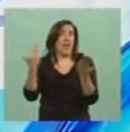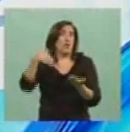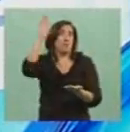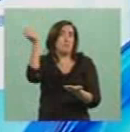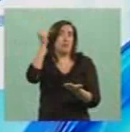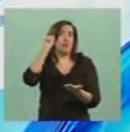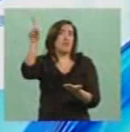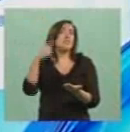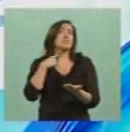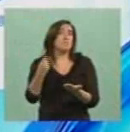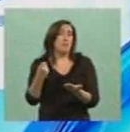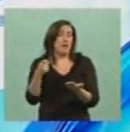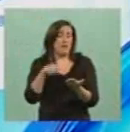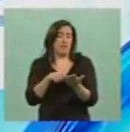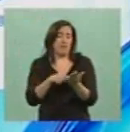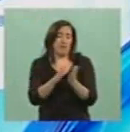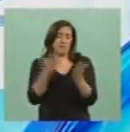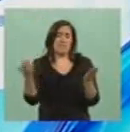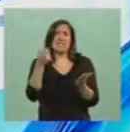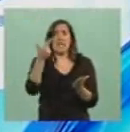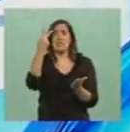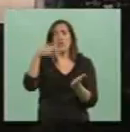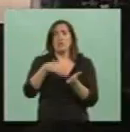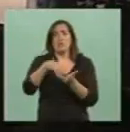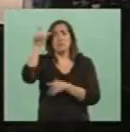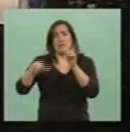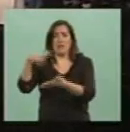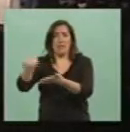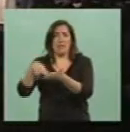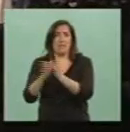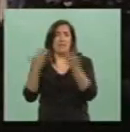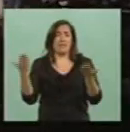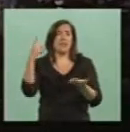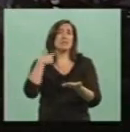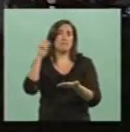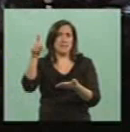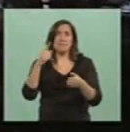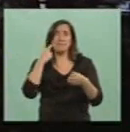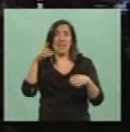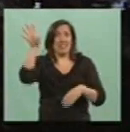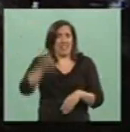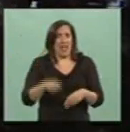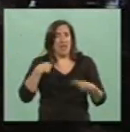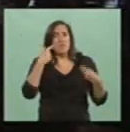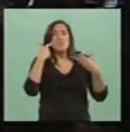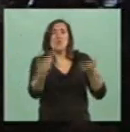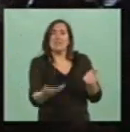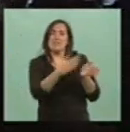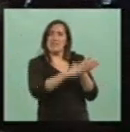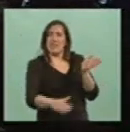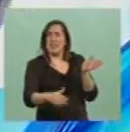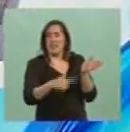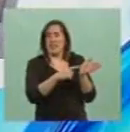importante de la madre patria, casi 2 millones de lectores, y miren lo que era la tapa, la traje para ponérsela porque seguro ustedes no la